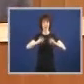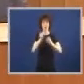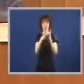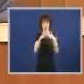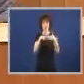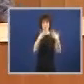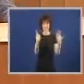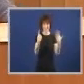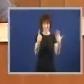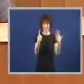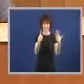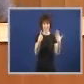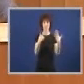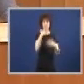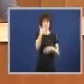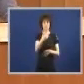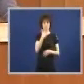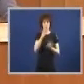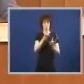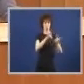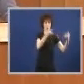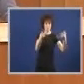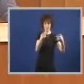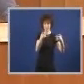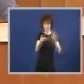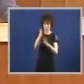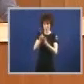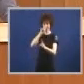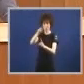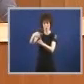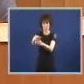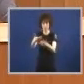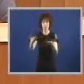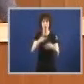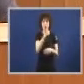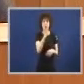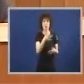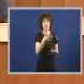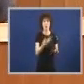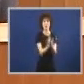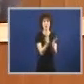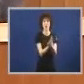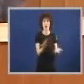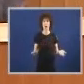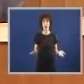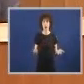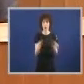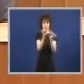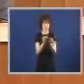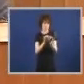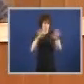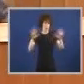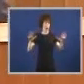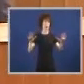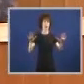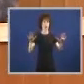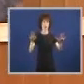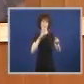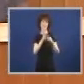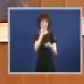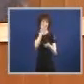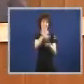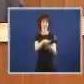2016 foi prácticamente o doble do que vai ser este ano. Como se explica eso? Explícase de unha forma ben clara, explícase de forma